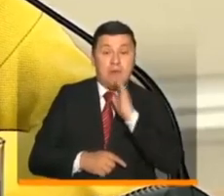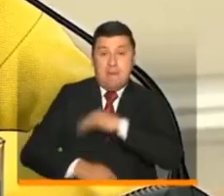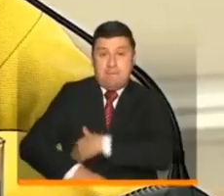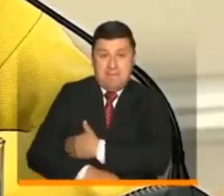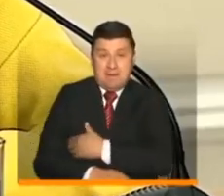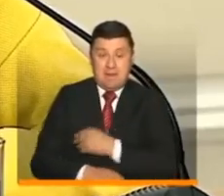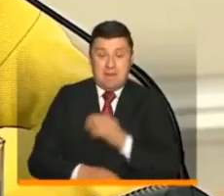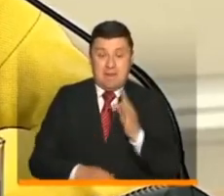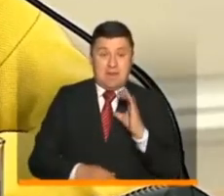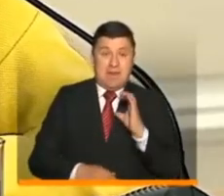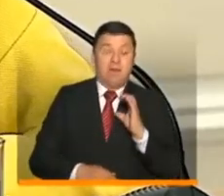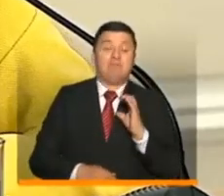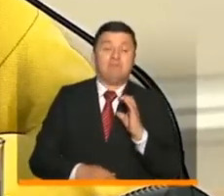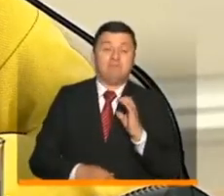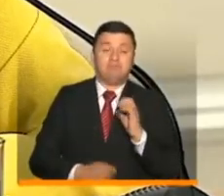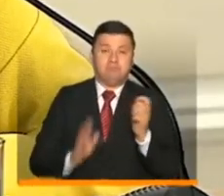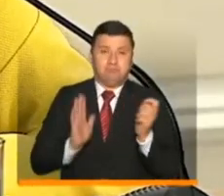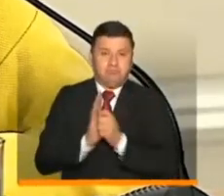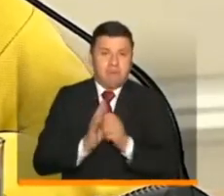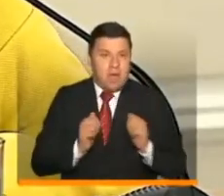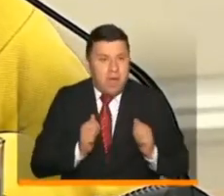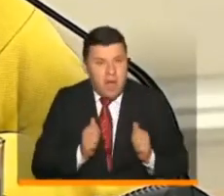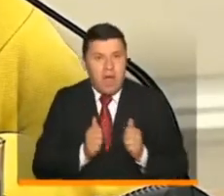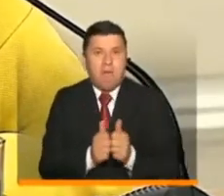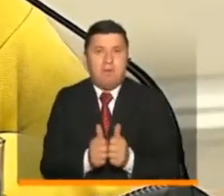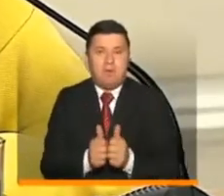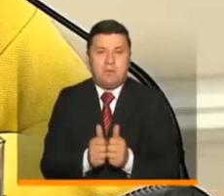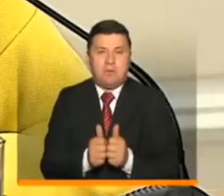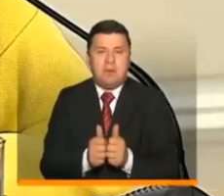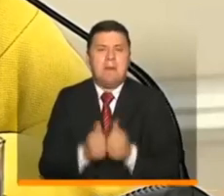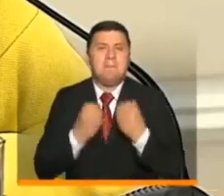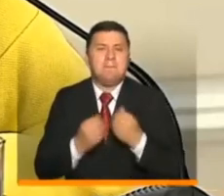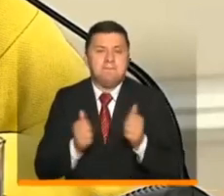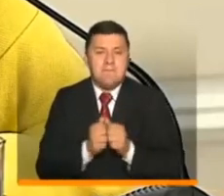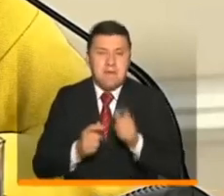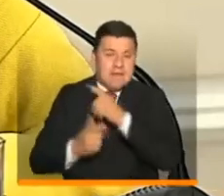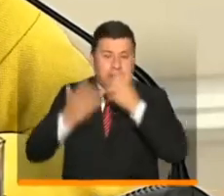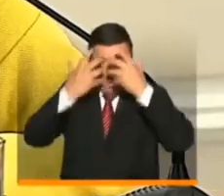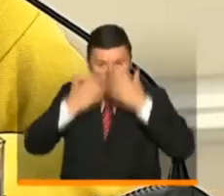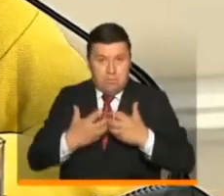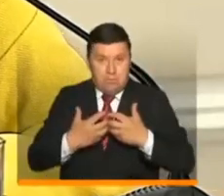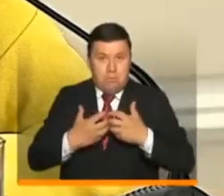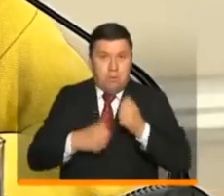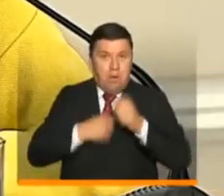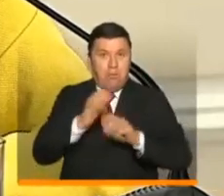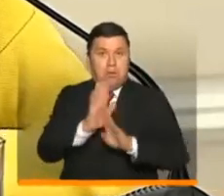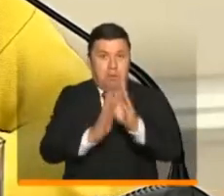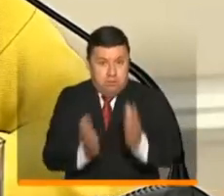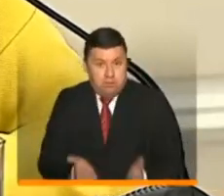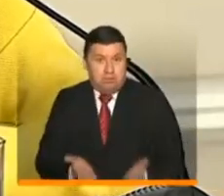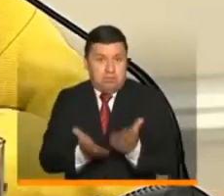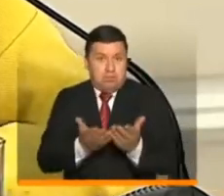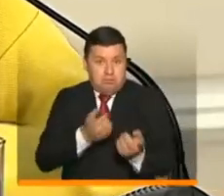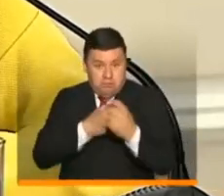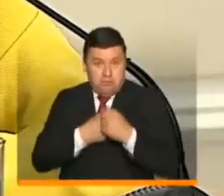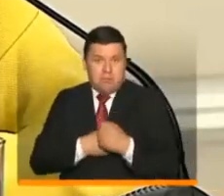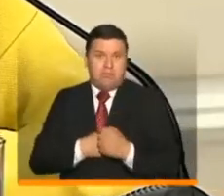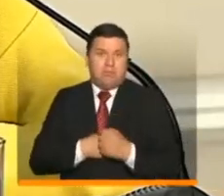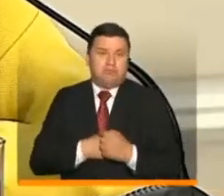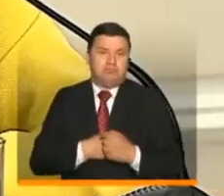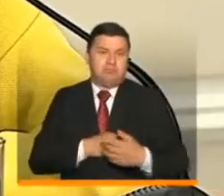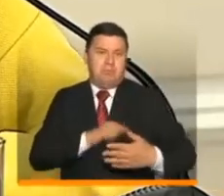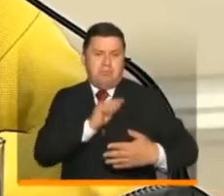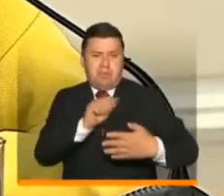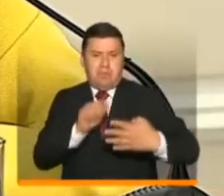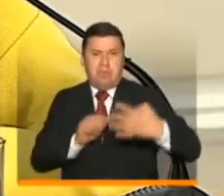Ministerio de las TIC, le hacemos el acompañamiento para que esas empresas puedan crecer. Así que estas son